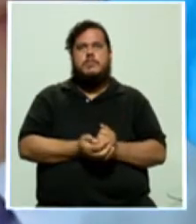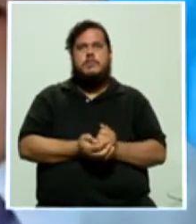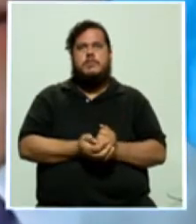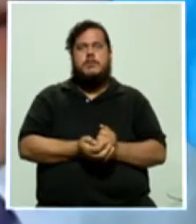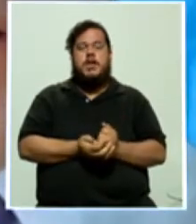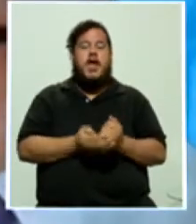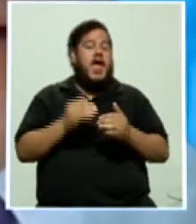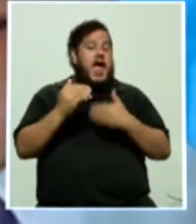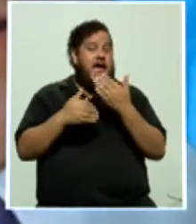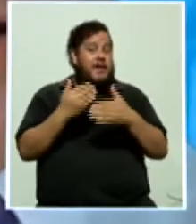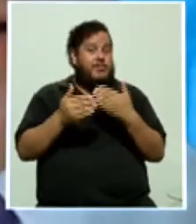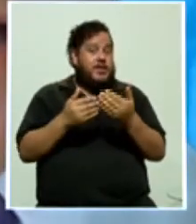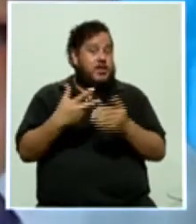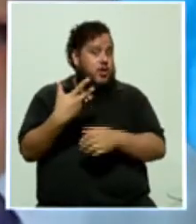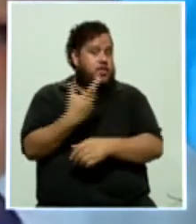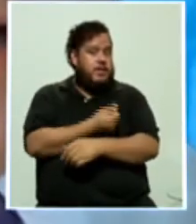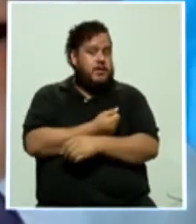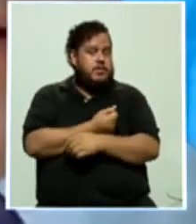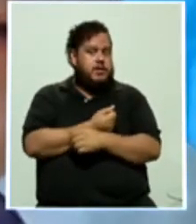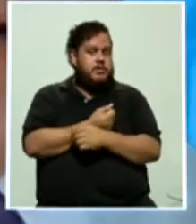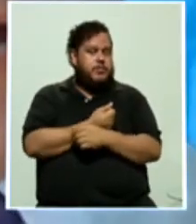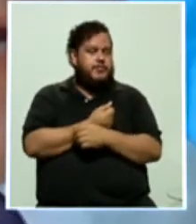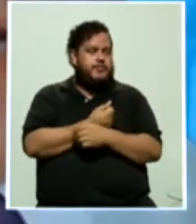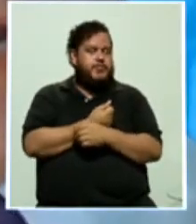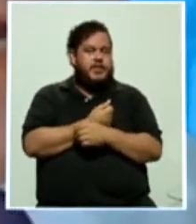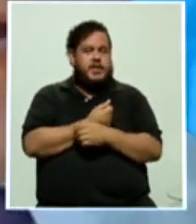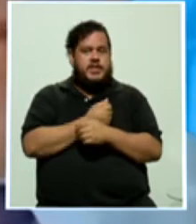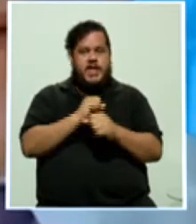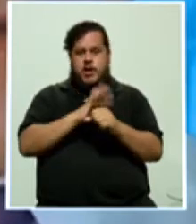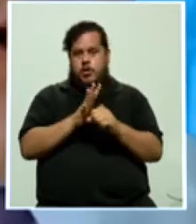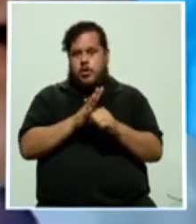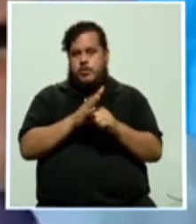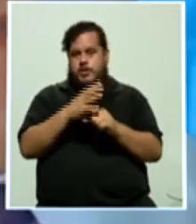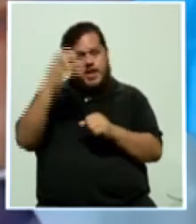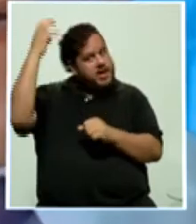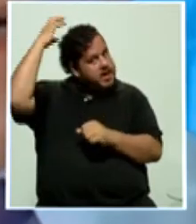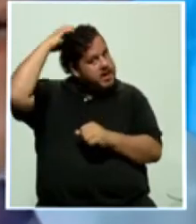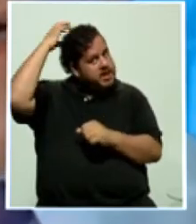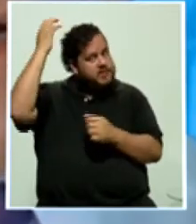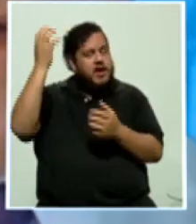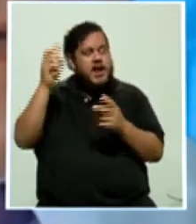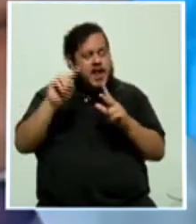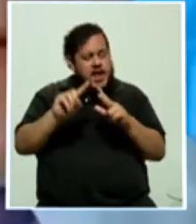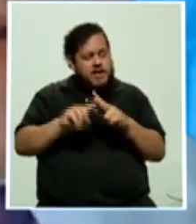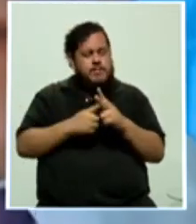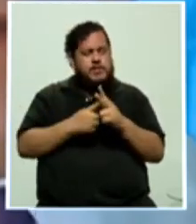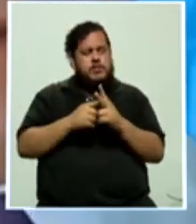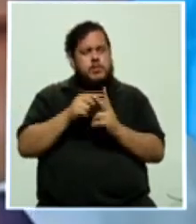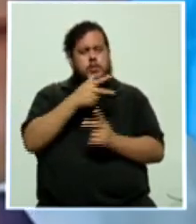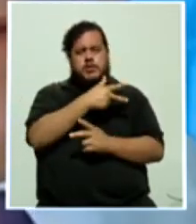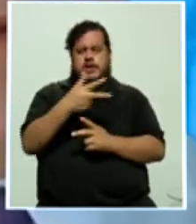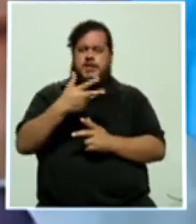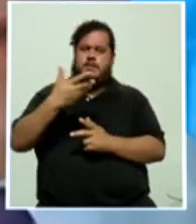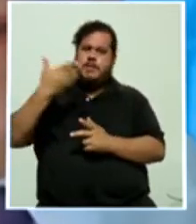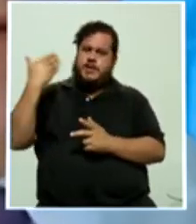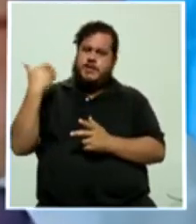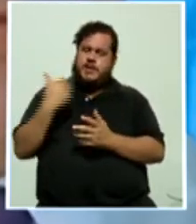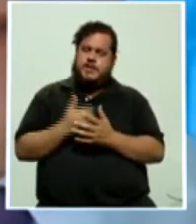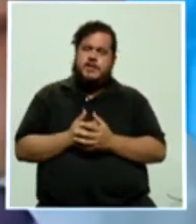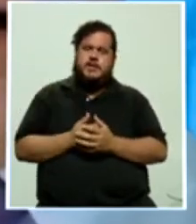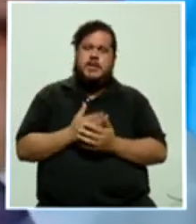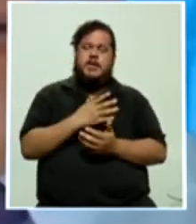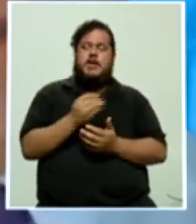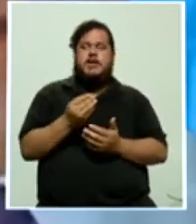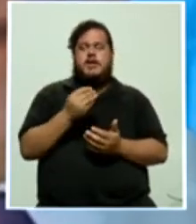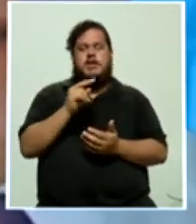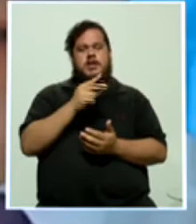El proceso de vacunación de COVID en Israel empezó hace 3 semanas y